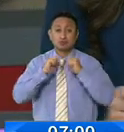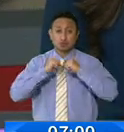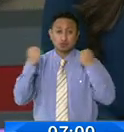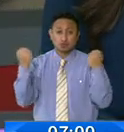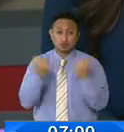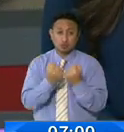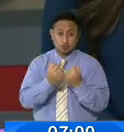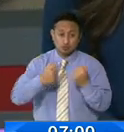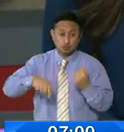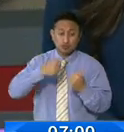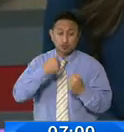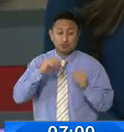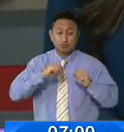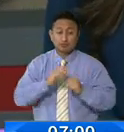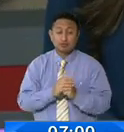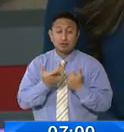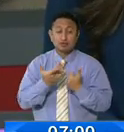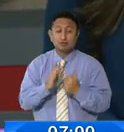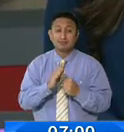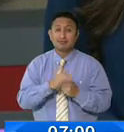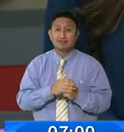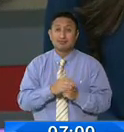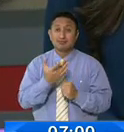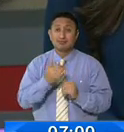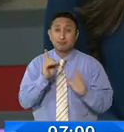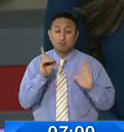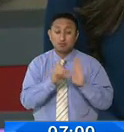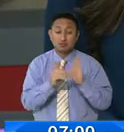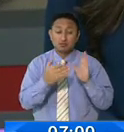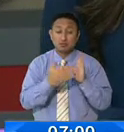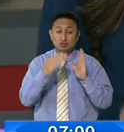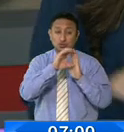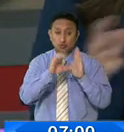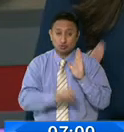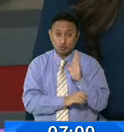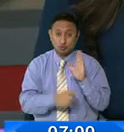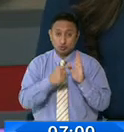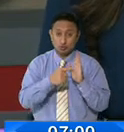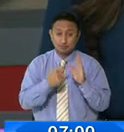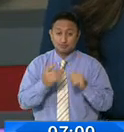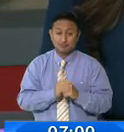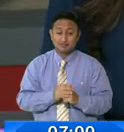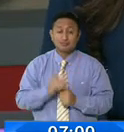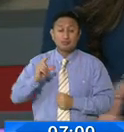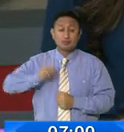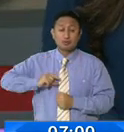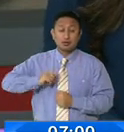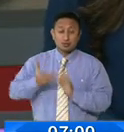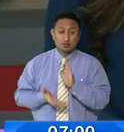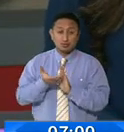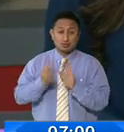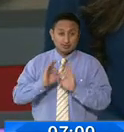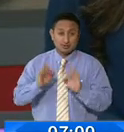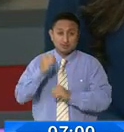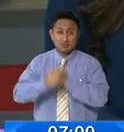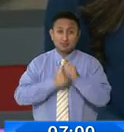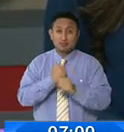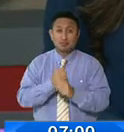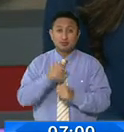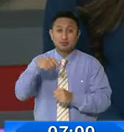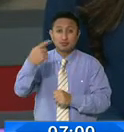anuncian que presentarán una demanda de inconstitucionalidad frente al no incremento del salario básico unificado para el 2021.